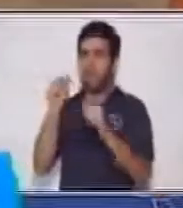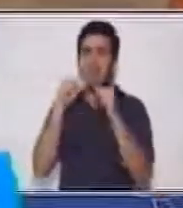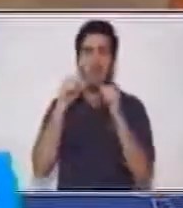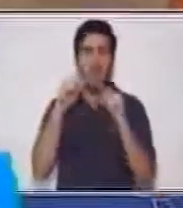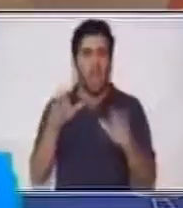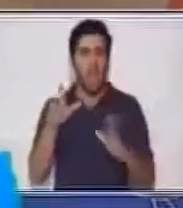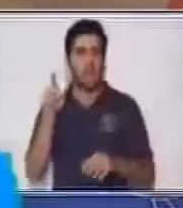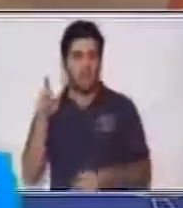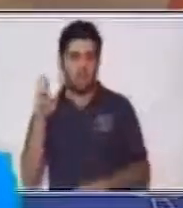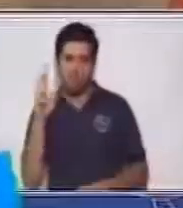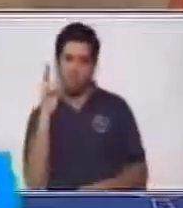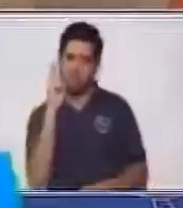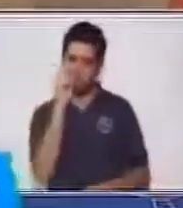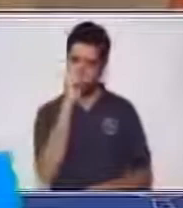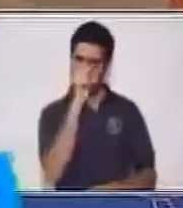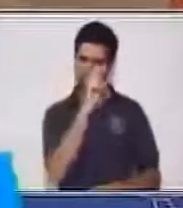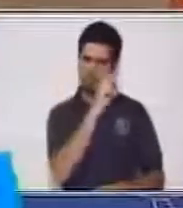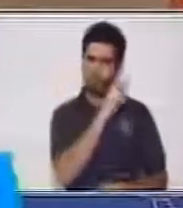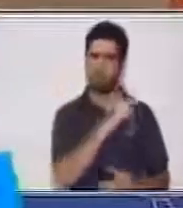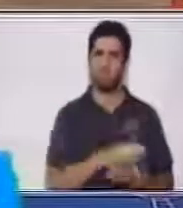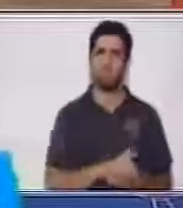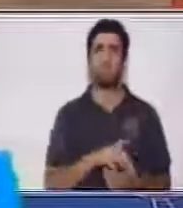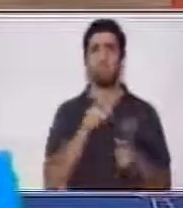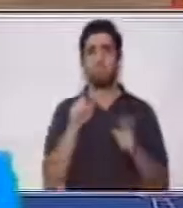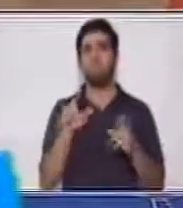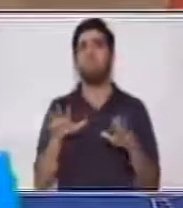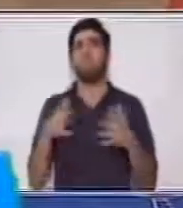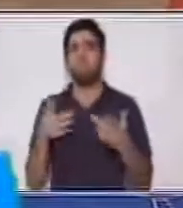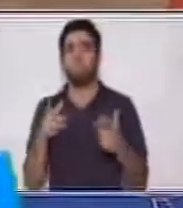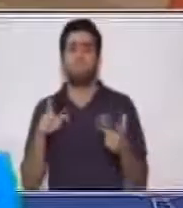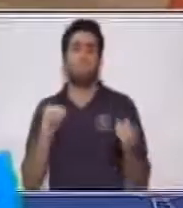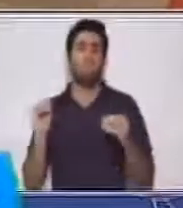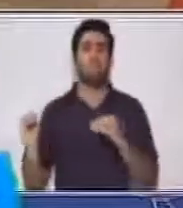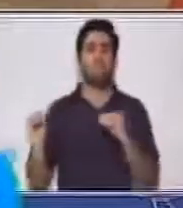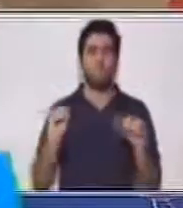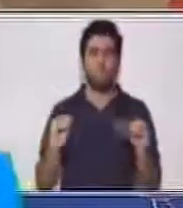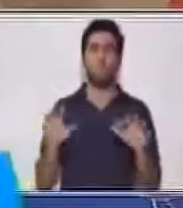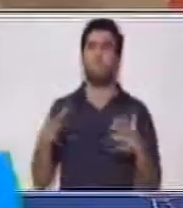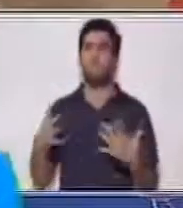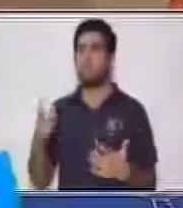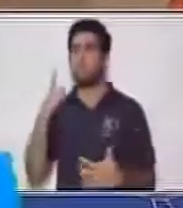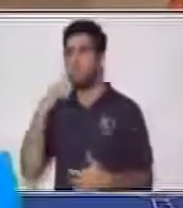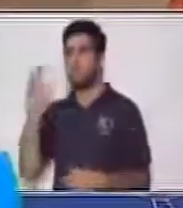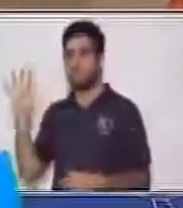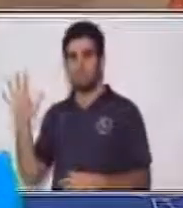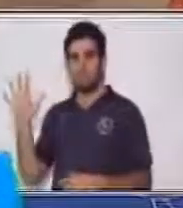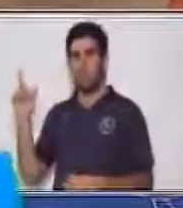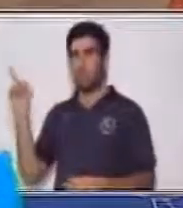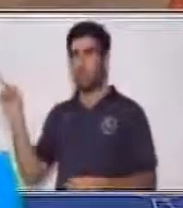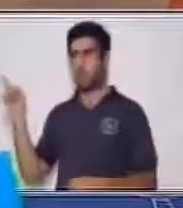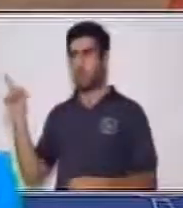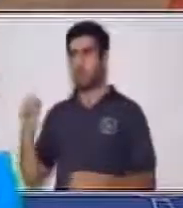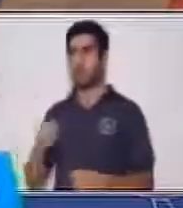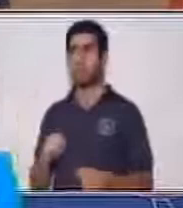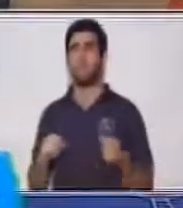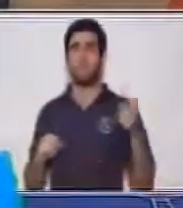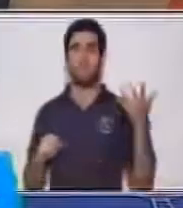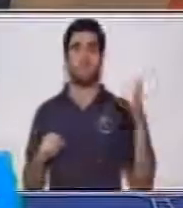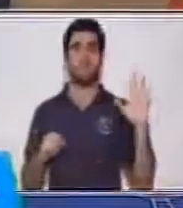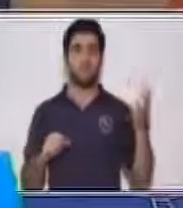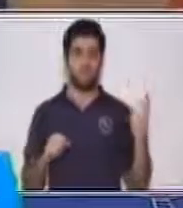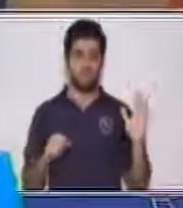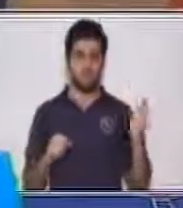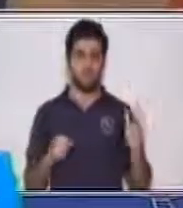particular, un animal particular que ponía una manita así, que ponía una